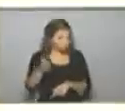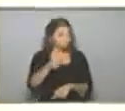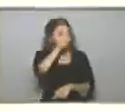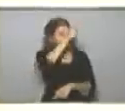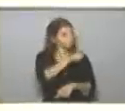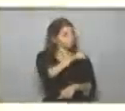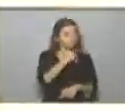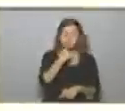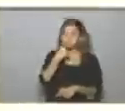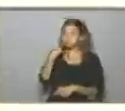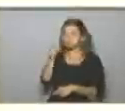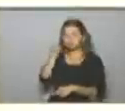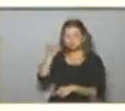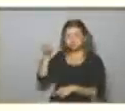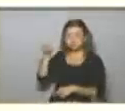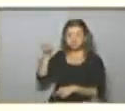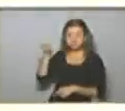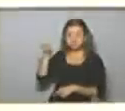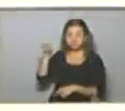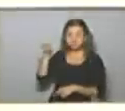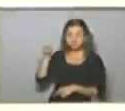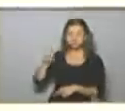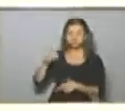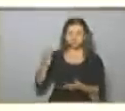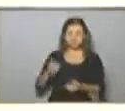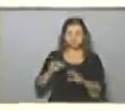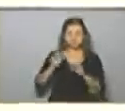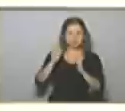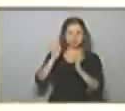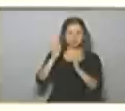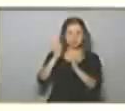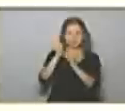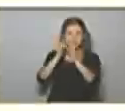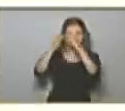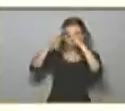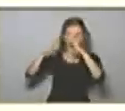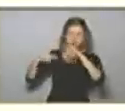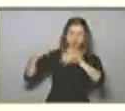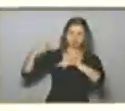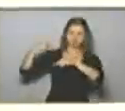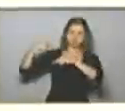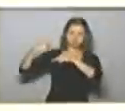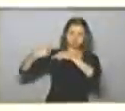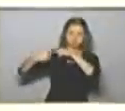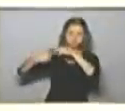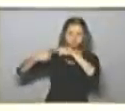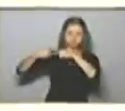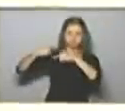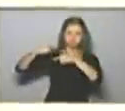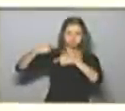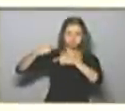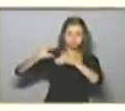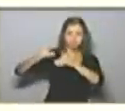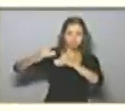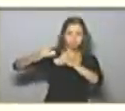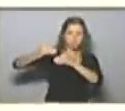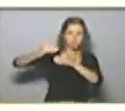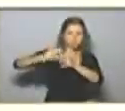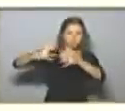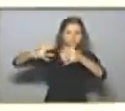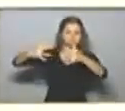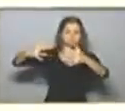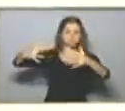Iglesia pienso que ha ido madurando junto con la sociedad la importancia del cuidado del medio ambiente, y